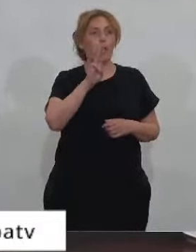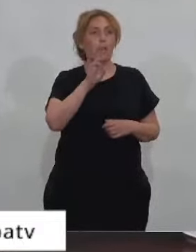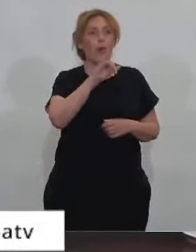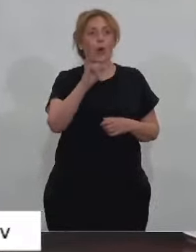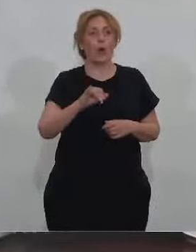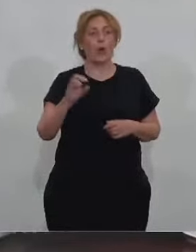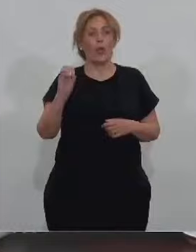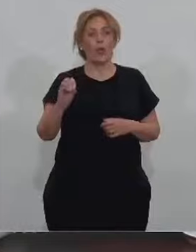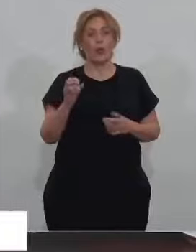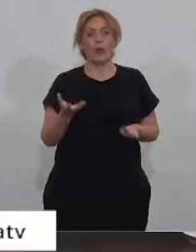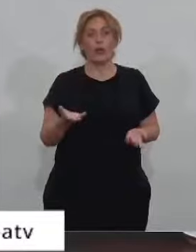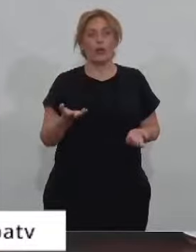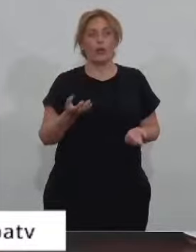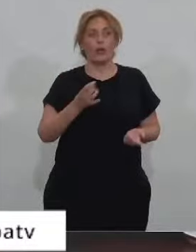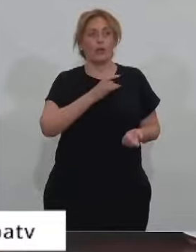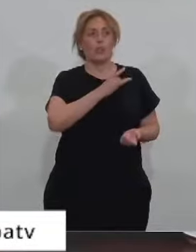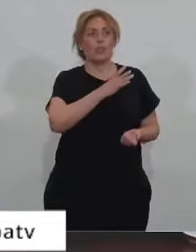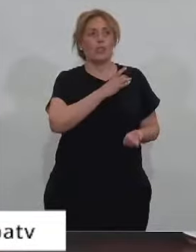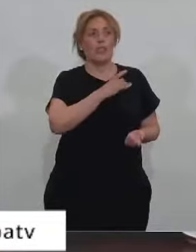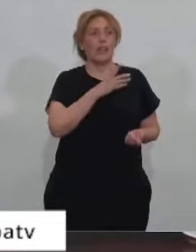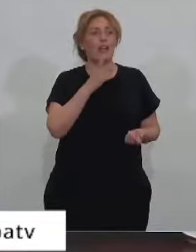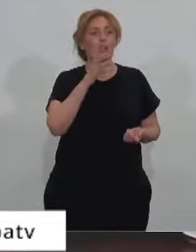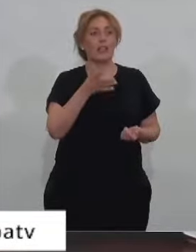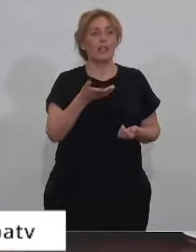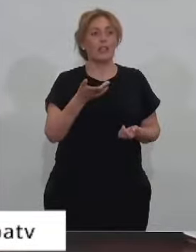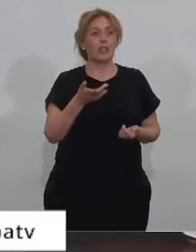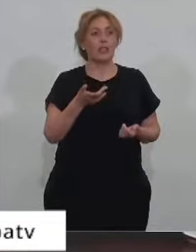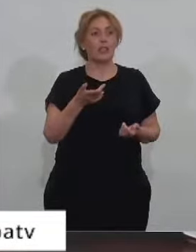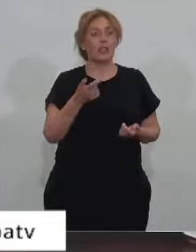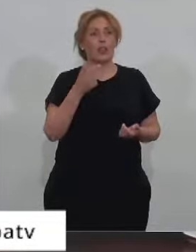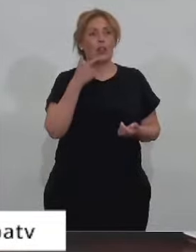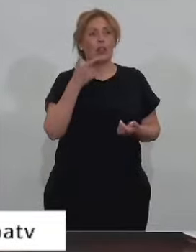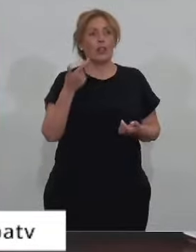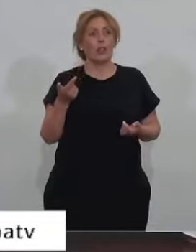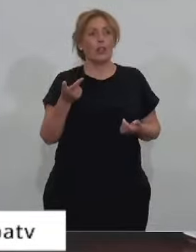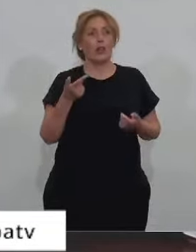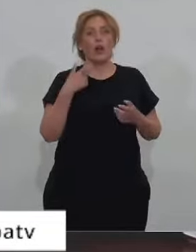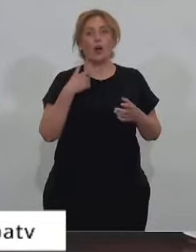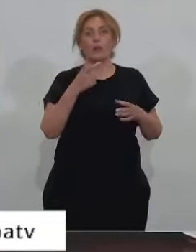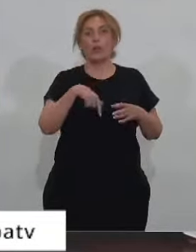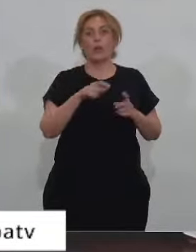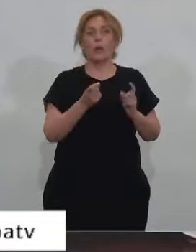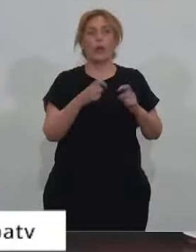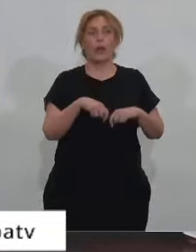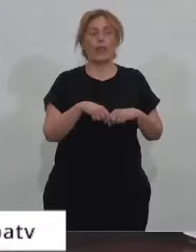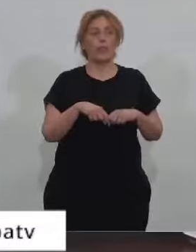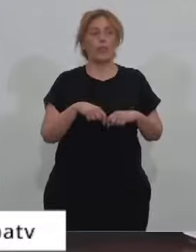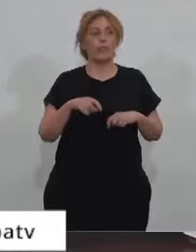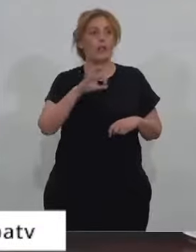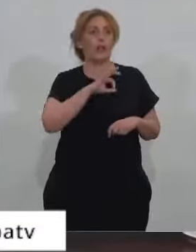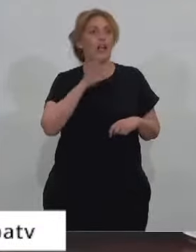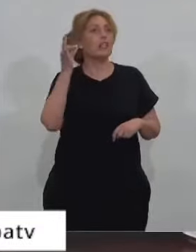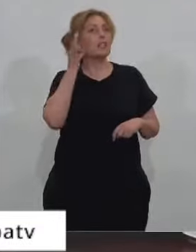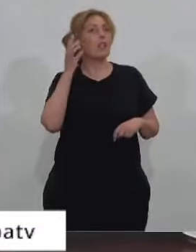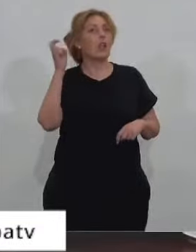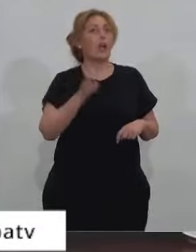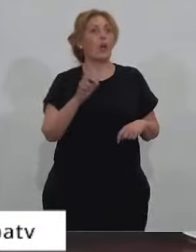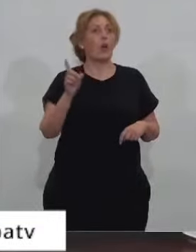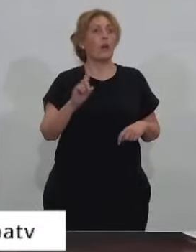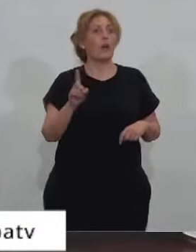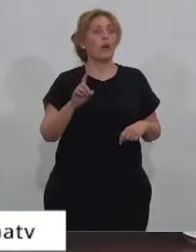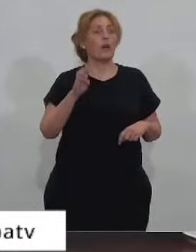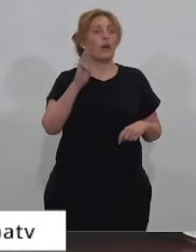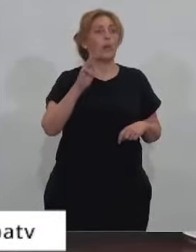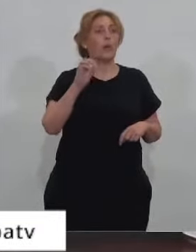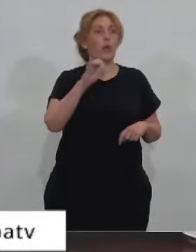paritaria y les dejó tirado. Se quedaron esperándola. Pozo se llama, ¿no? Eso. Está feliz